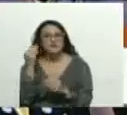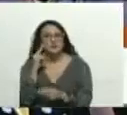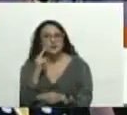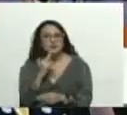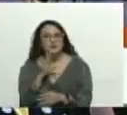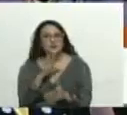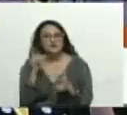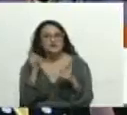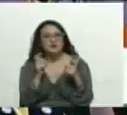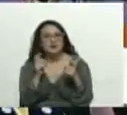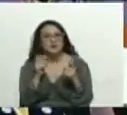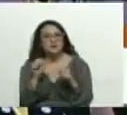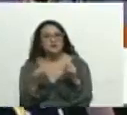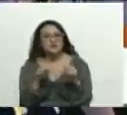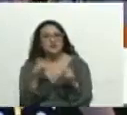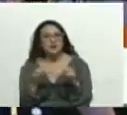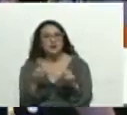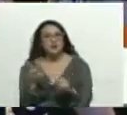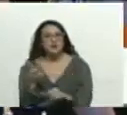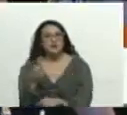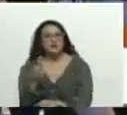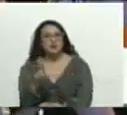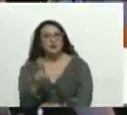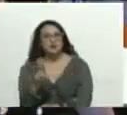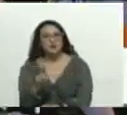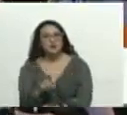Chávez en el siglo XXI